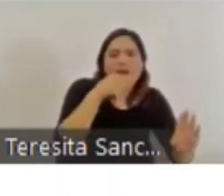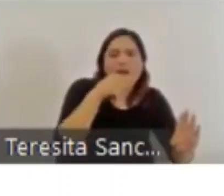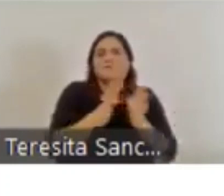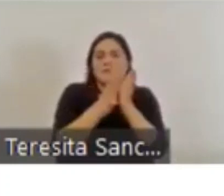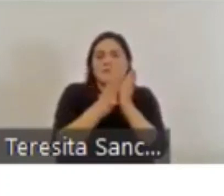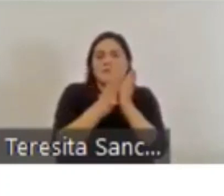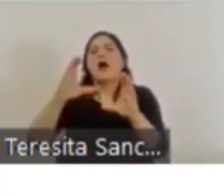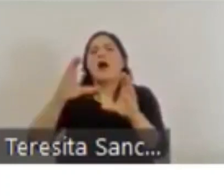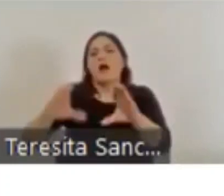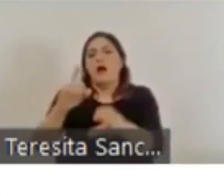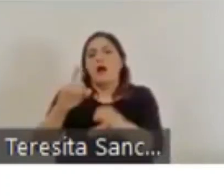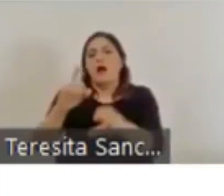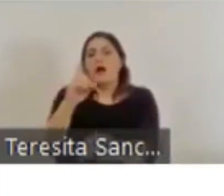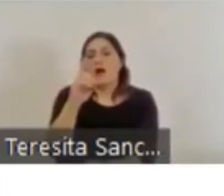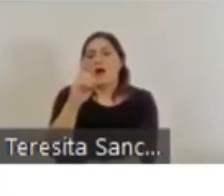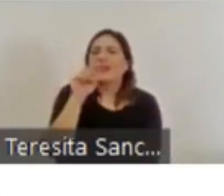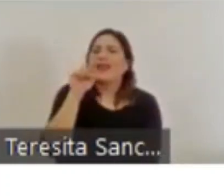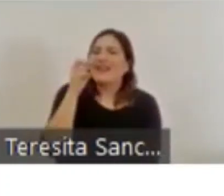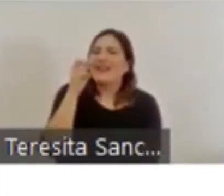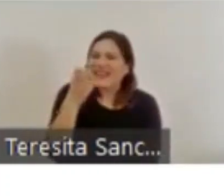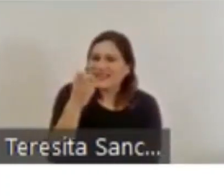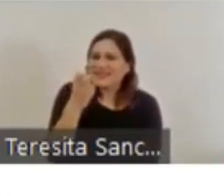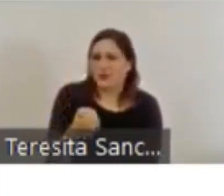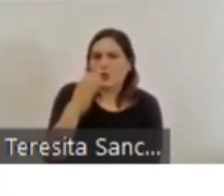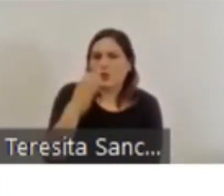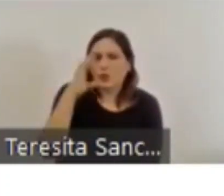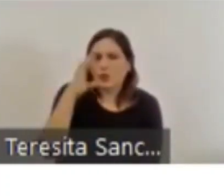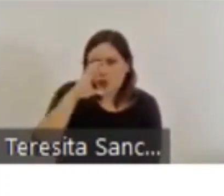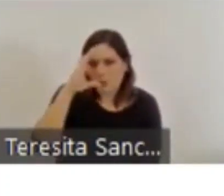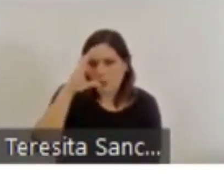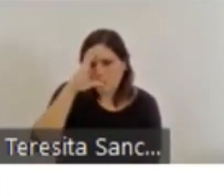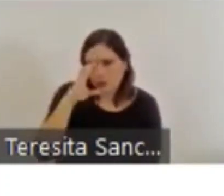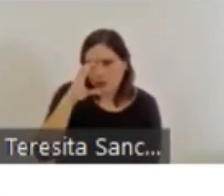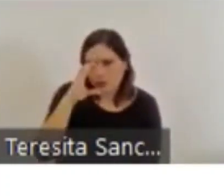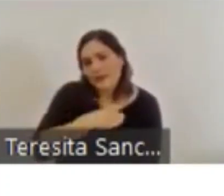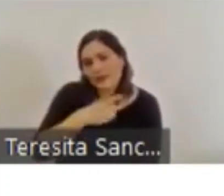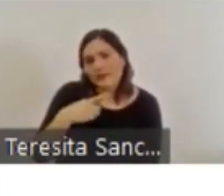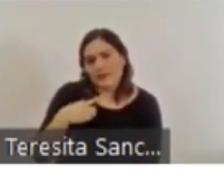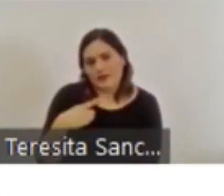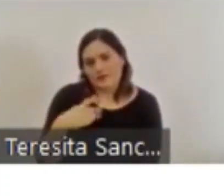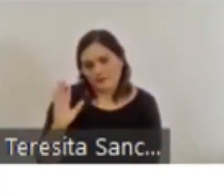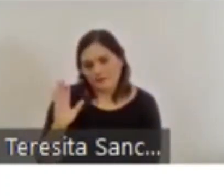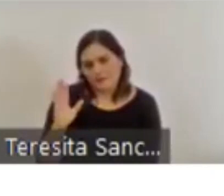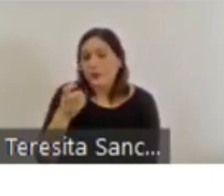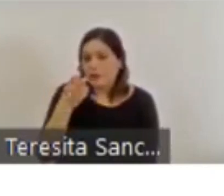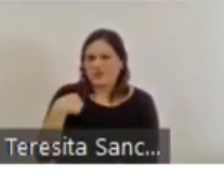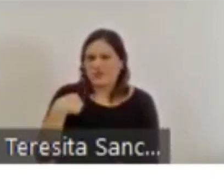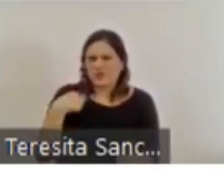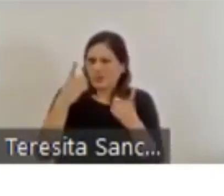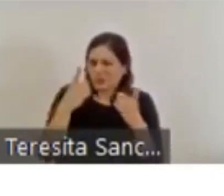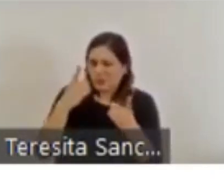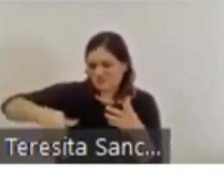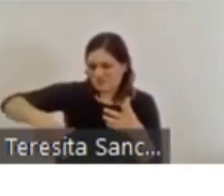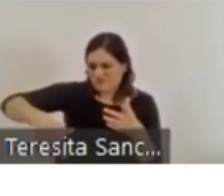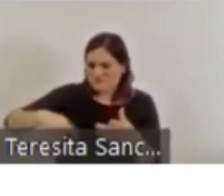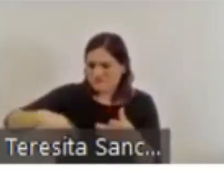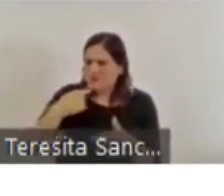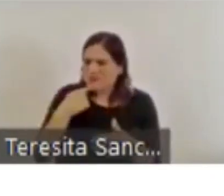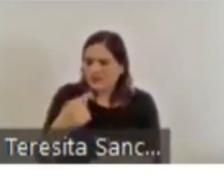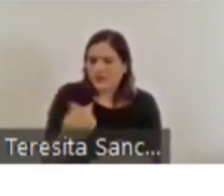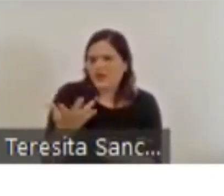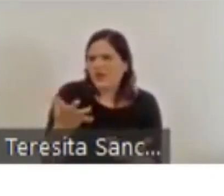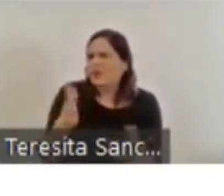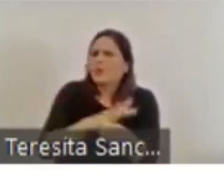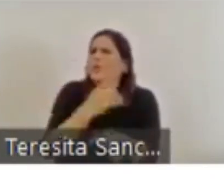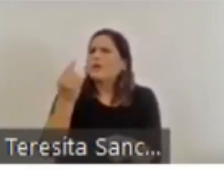¿no? Y entonces, pues, mi pregunta es, que les hacía hace un momento, ¿no? ¿Por qué Protección